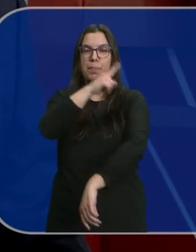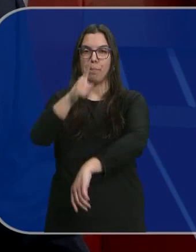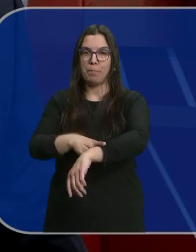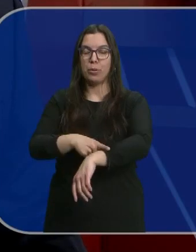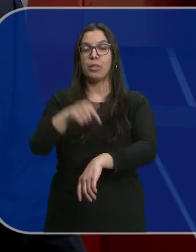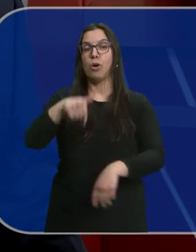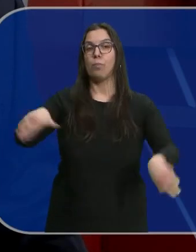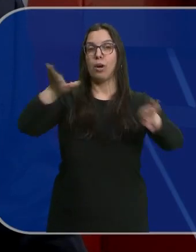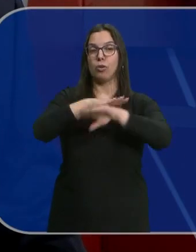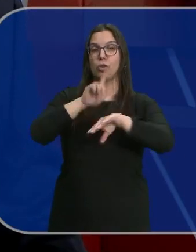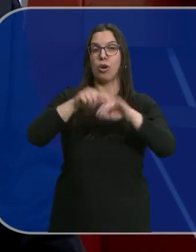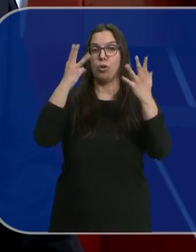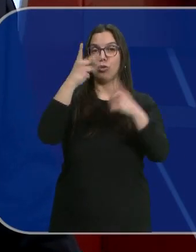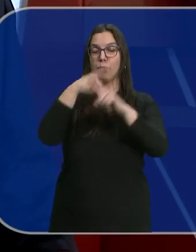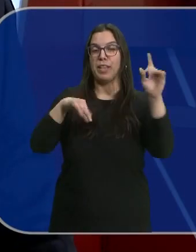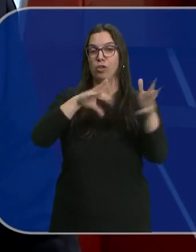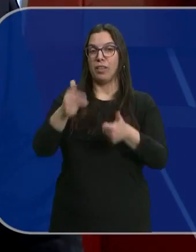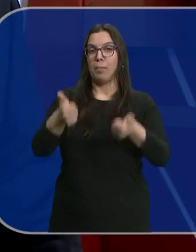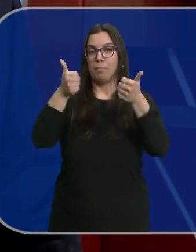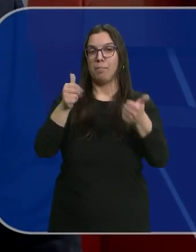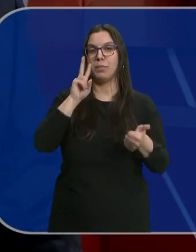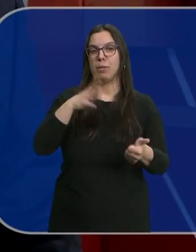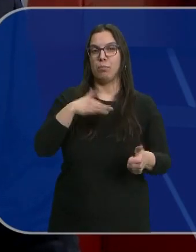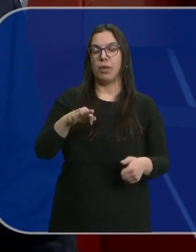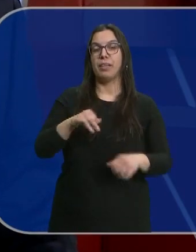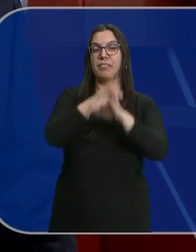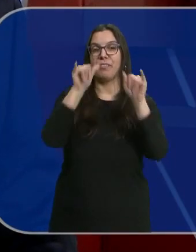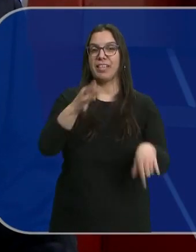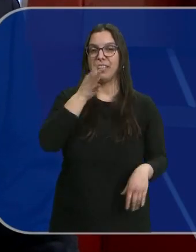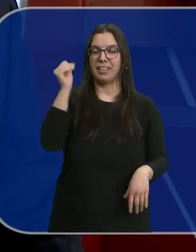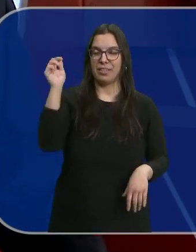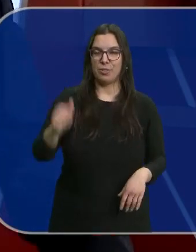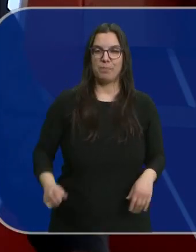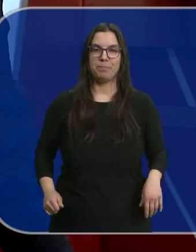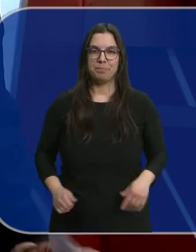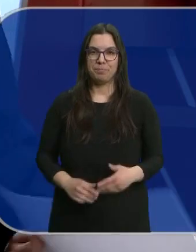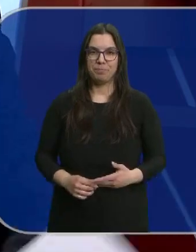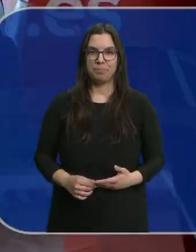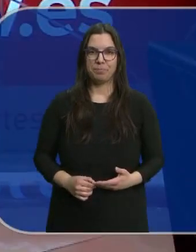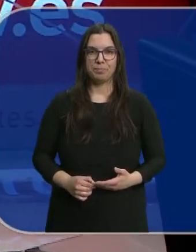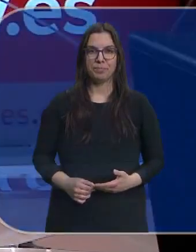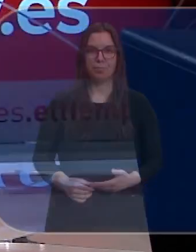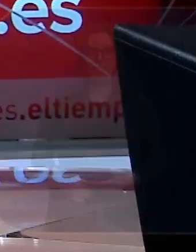Fernando Escudero. Esta noche a las 8:30 vuelven las noticias con María Núñez. Pasen una feliz tarde. Adiós.